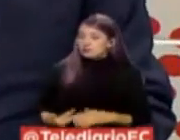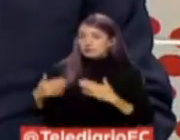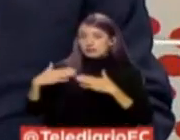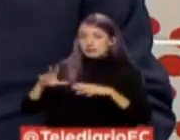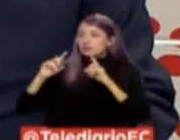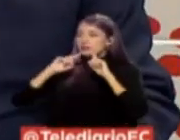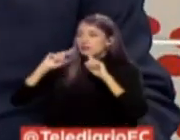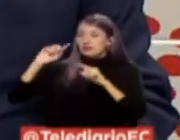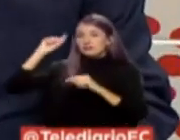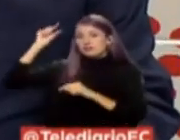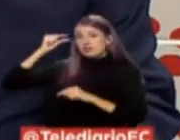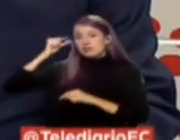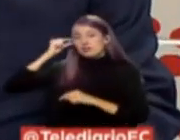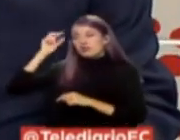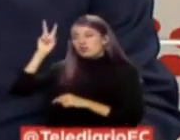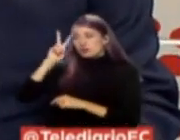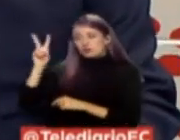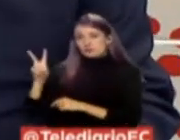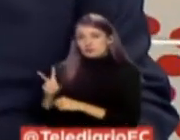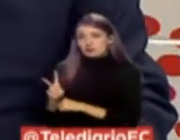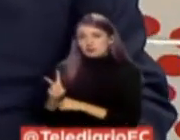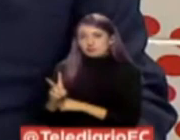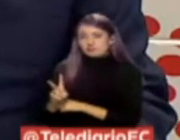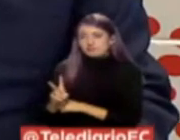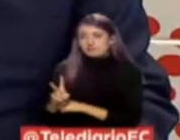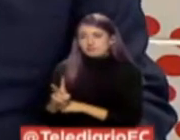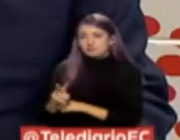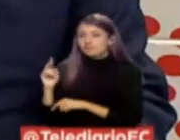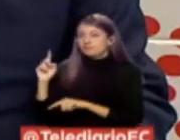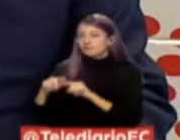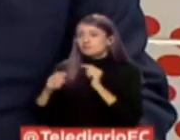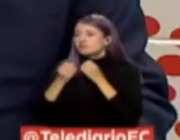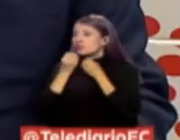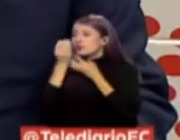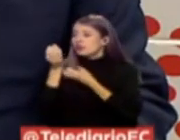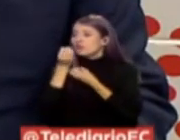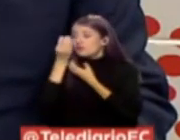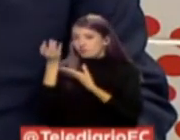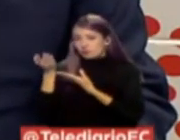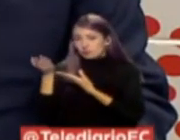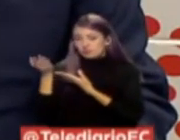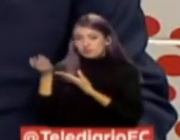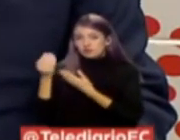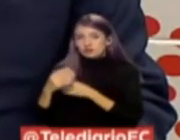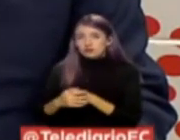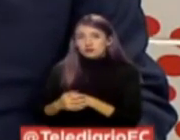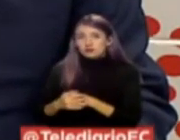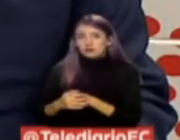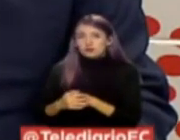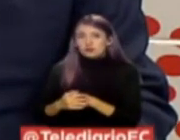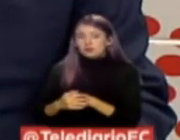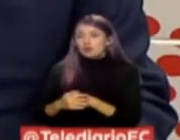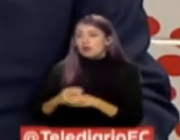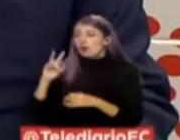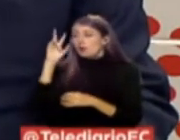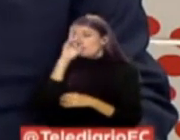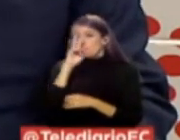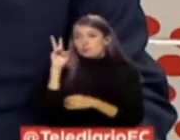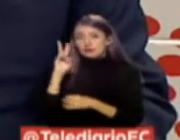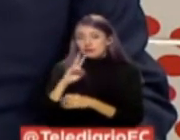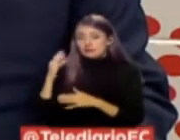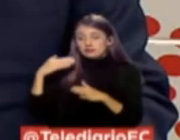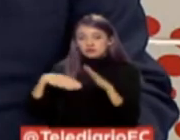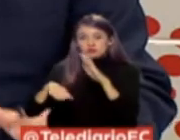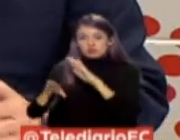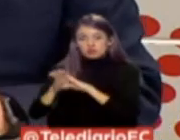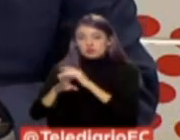hecho de que el gobierno de Venezuela se ha negado a entregar información sobre los venezolanos que han ingresado al